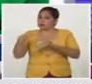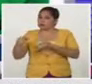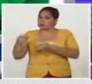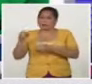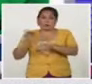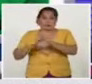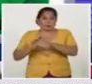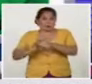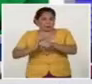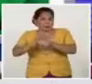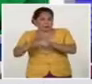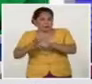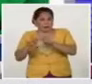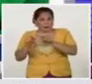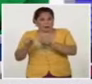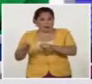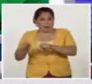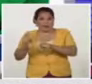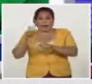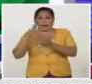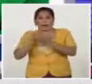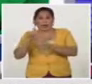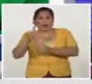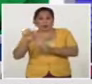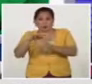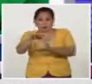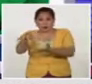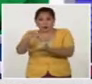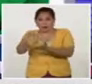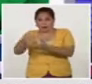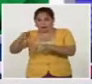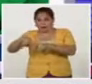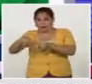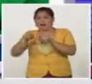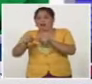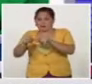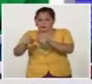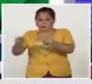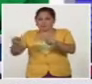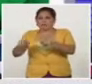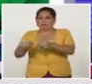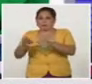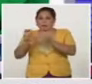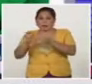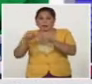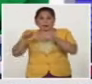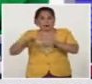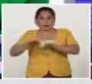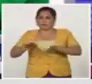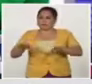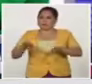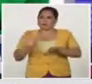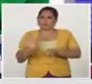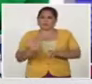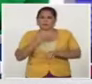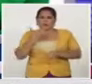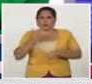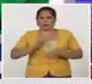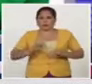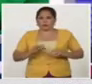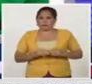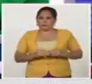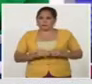momento, al principio de la transmisión en Cuba. Esta vez quizás en algún momento podamos dar algunos detalles más,